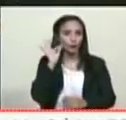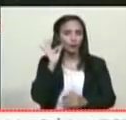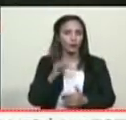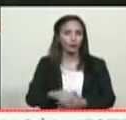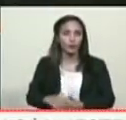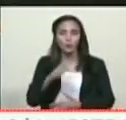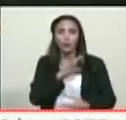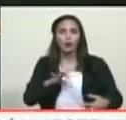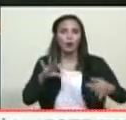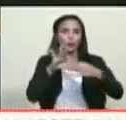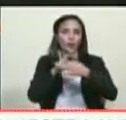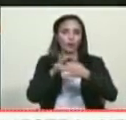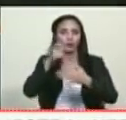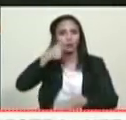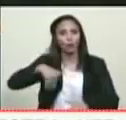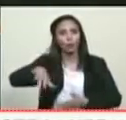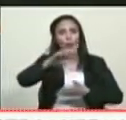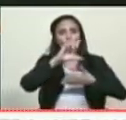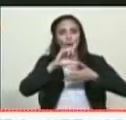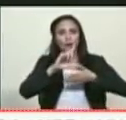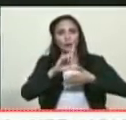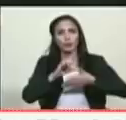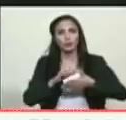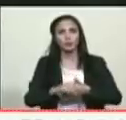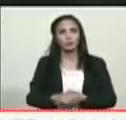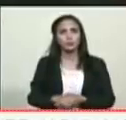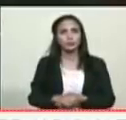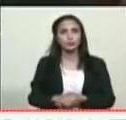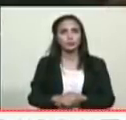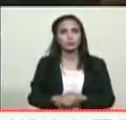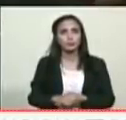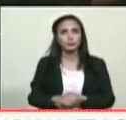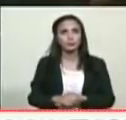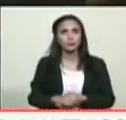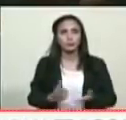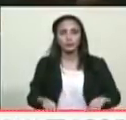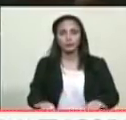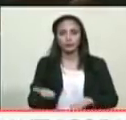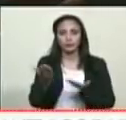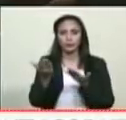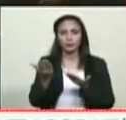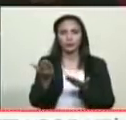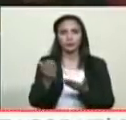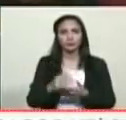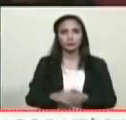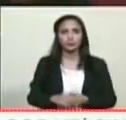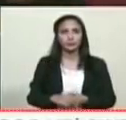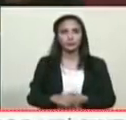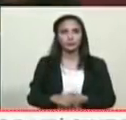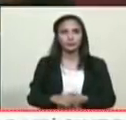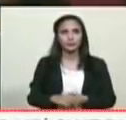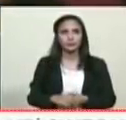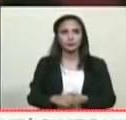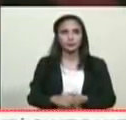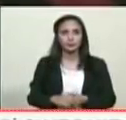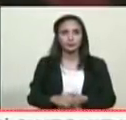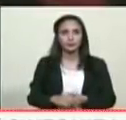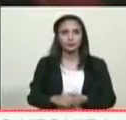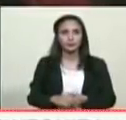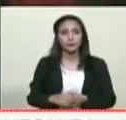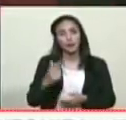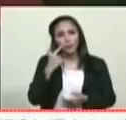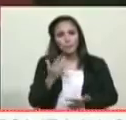la unidad latinoamericana. Entre estas entregas de distinción de doctor honoris causa